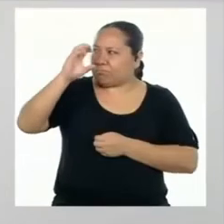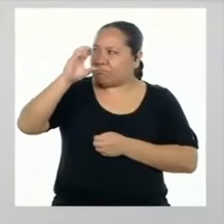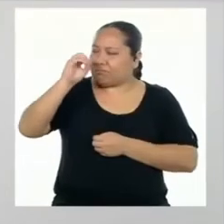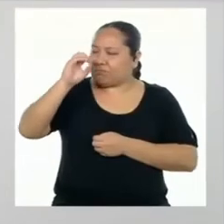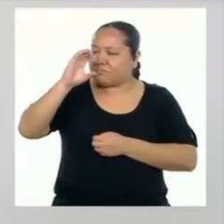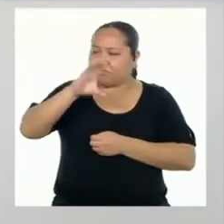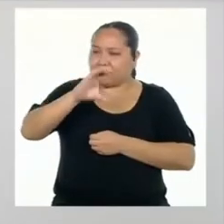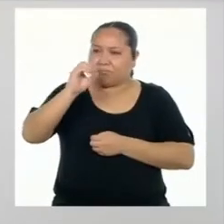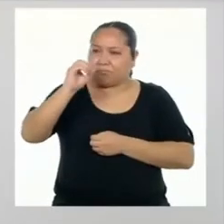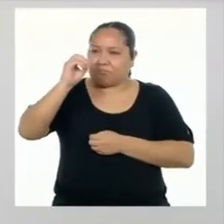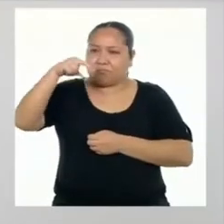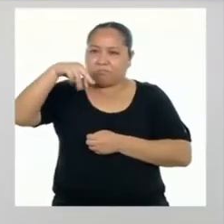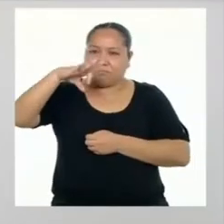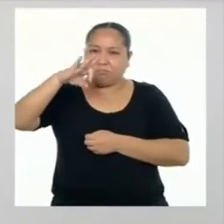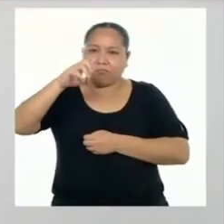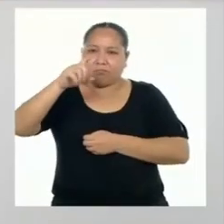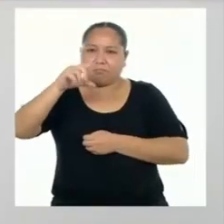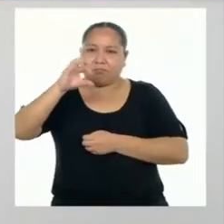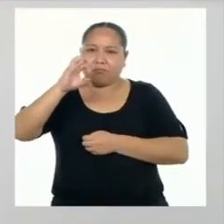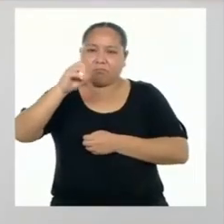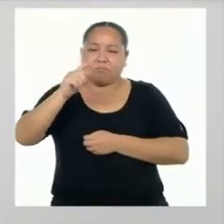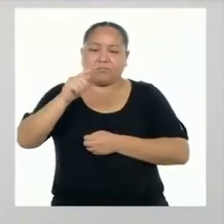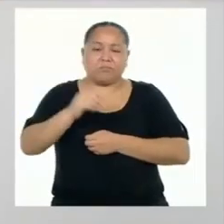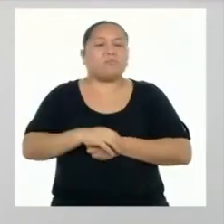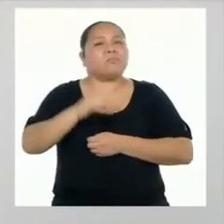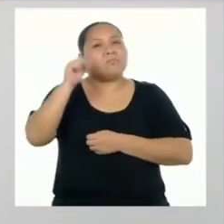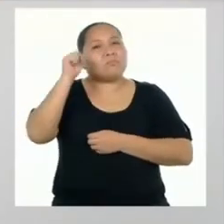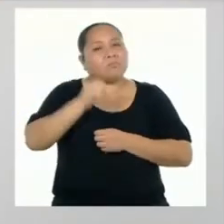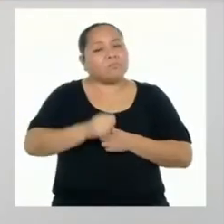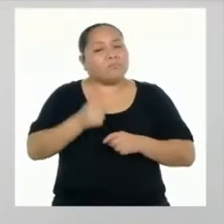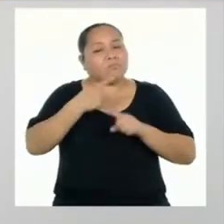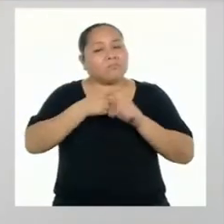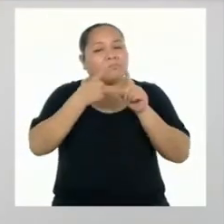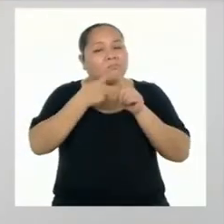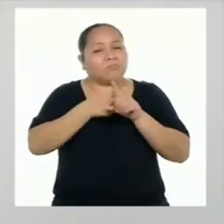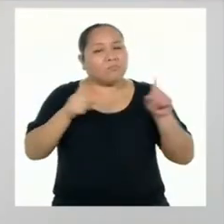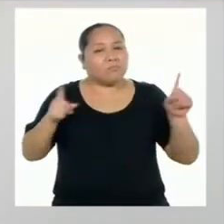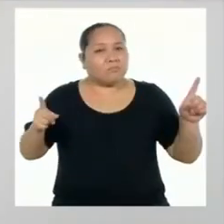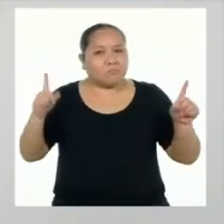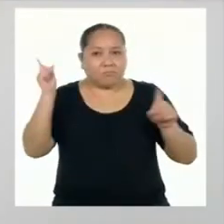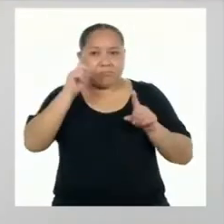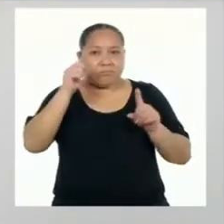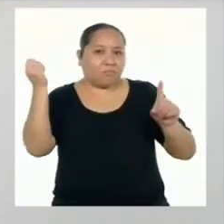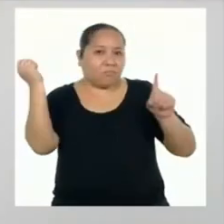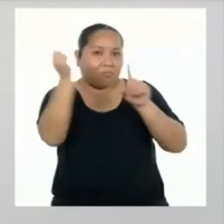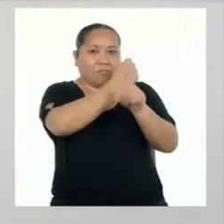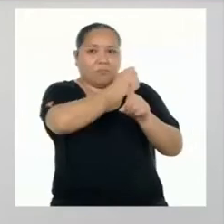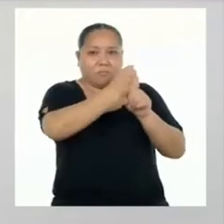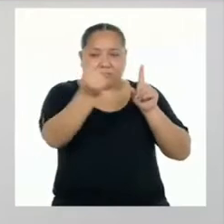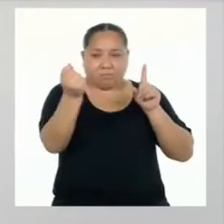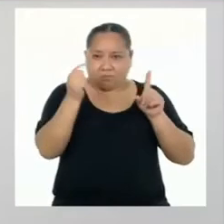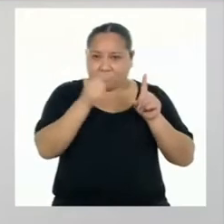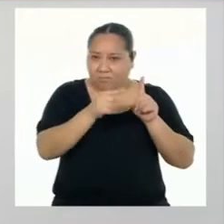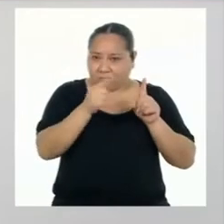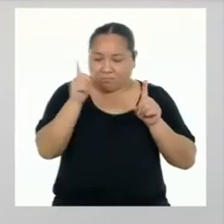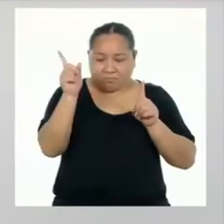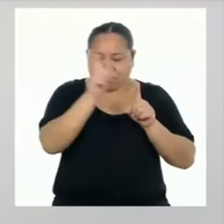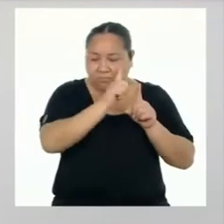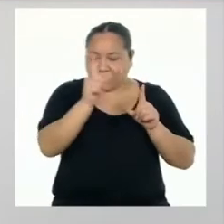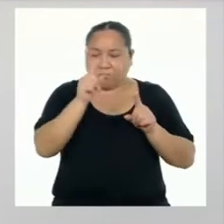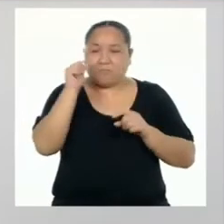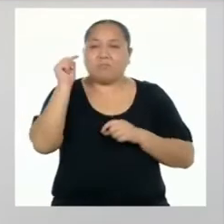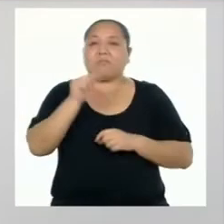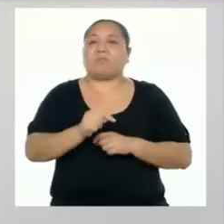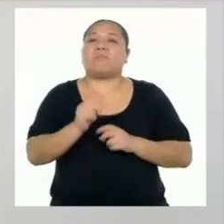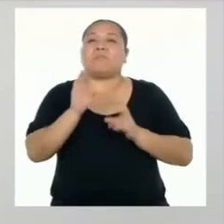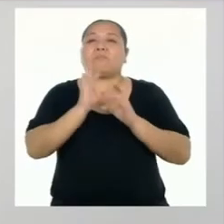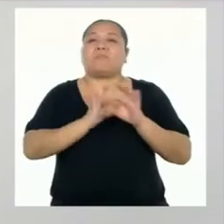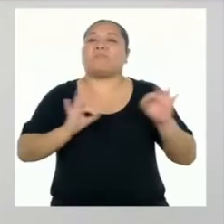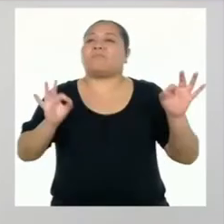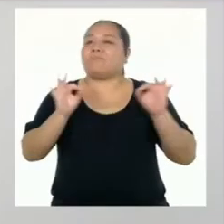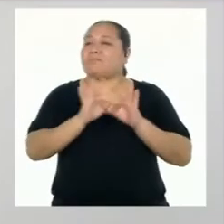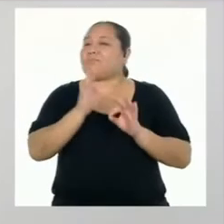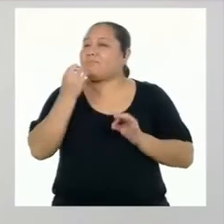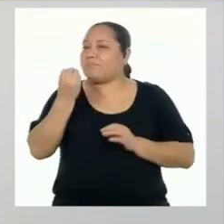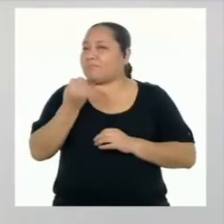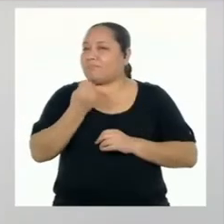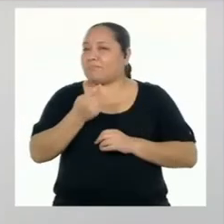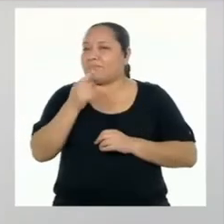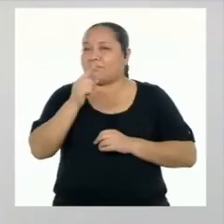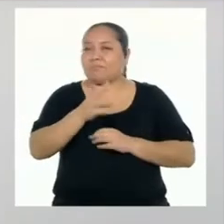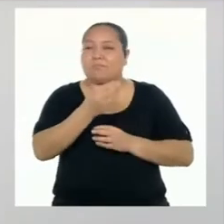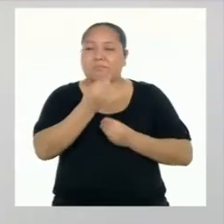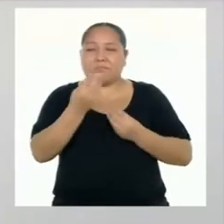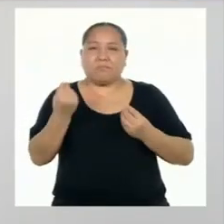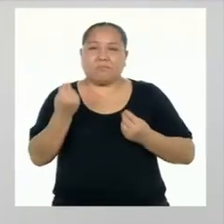que diferenciarlos de algo más extremo como una agresión. Esto es muy importante porque muchas veces